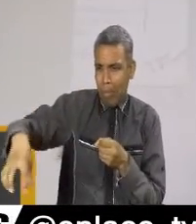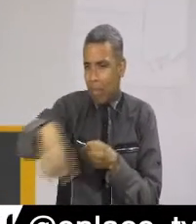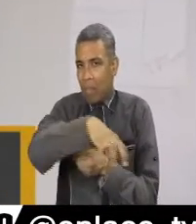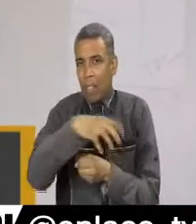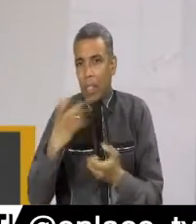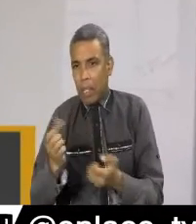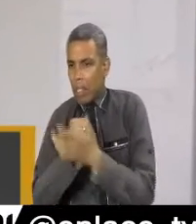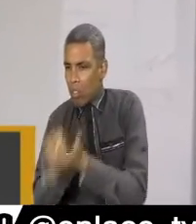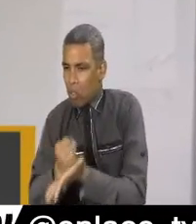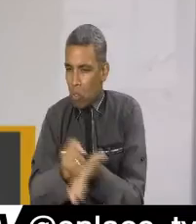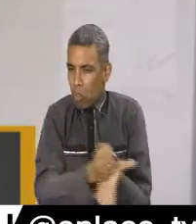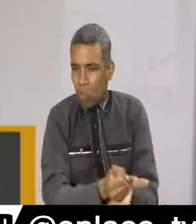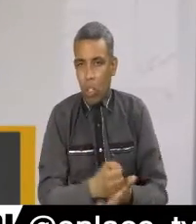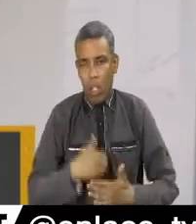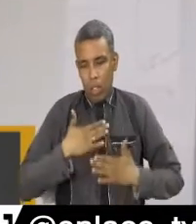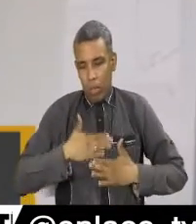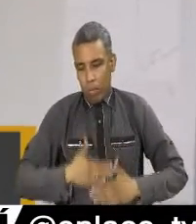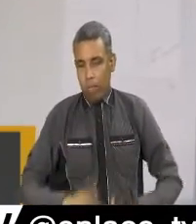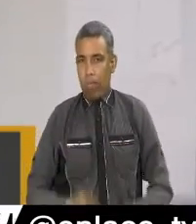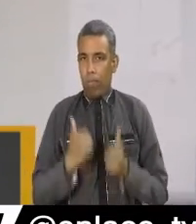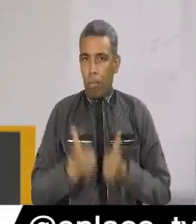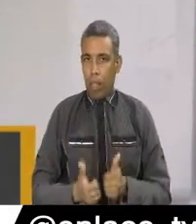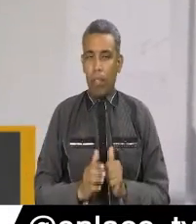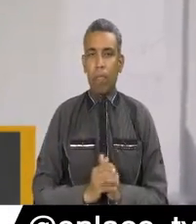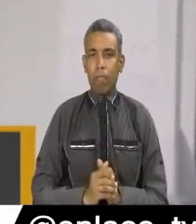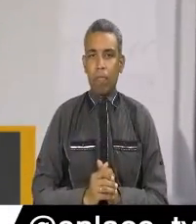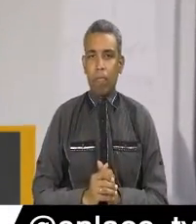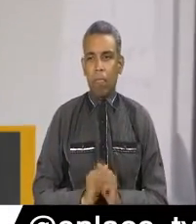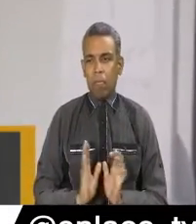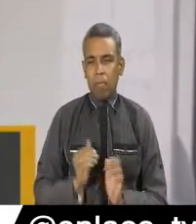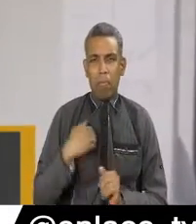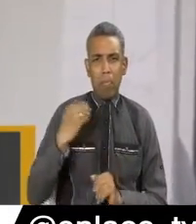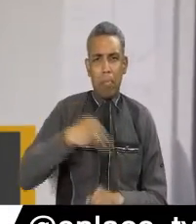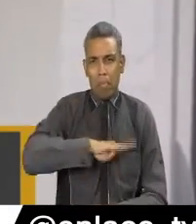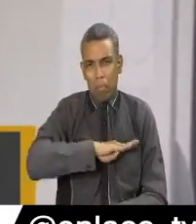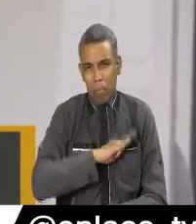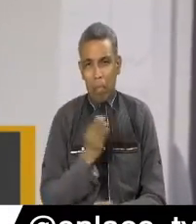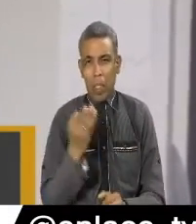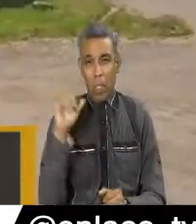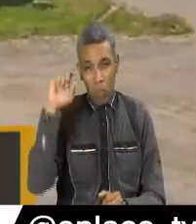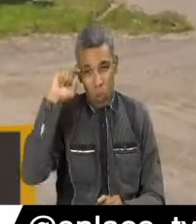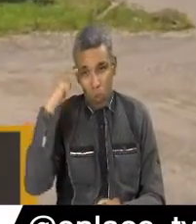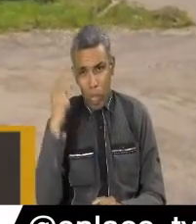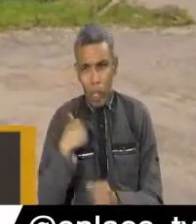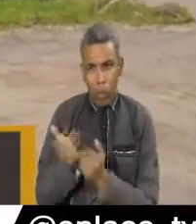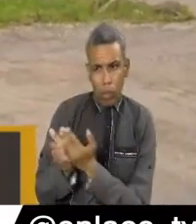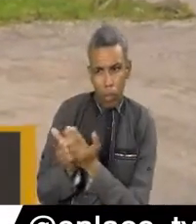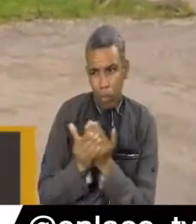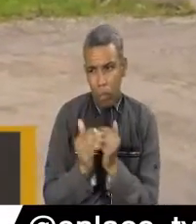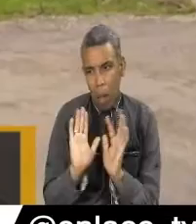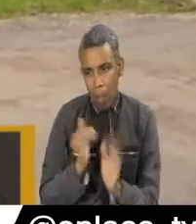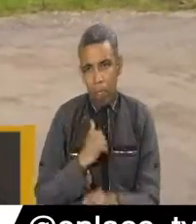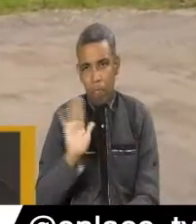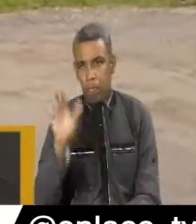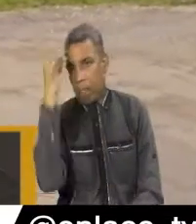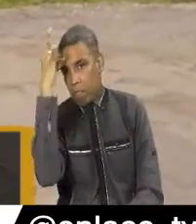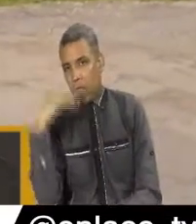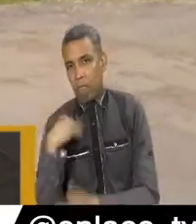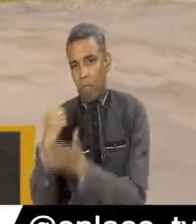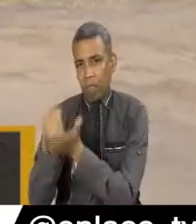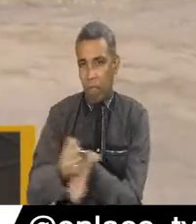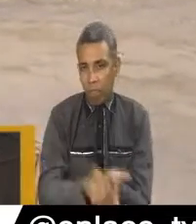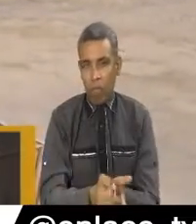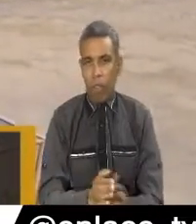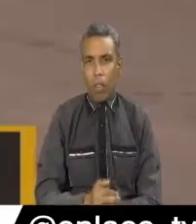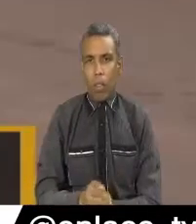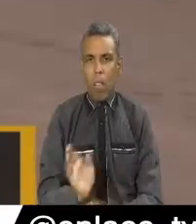las necesidades que han manifestado las autoridades y las comunidades en los diferentes espacios que tenemos. Según la compañía, estas inversiones se han